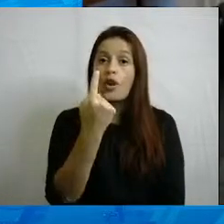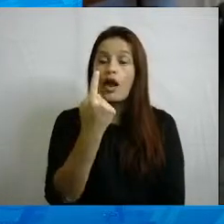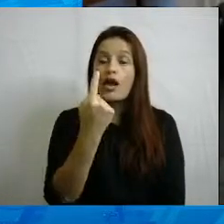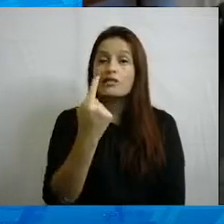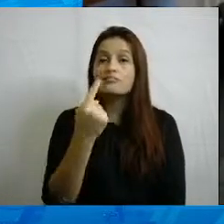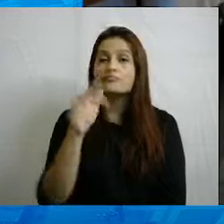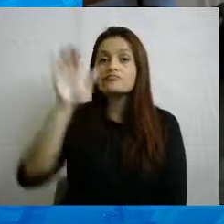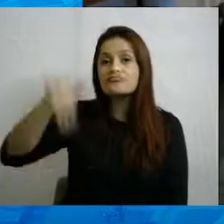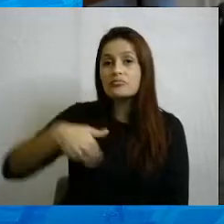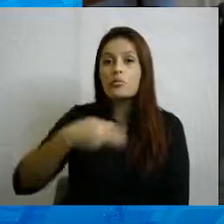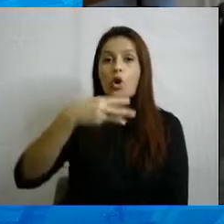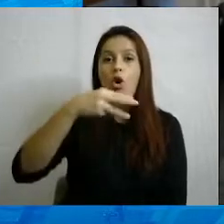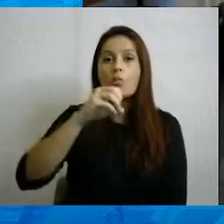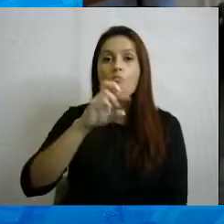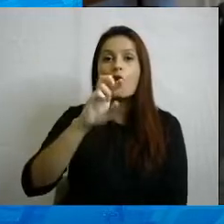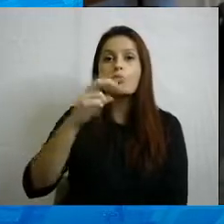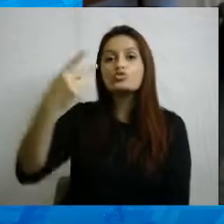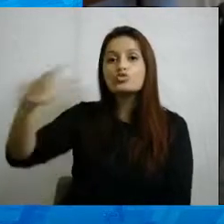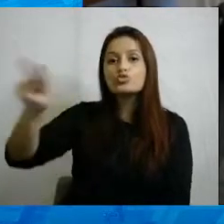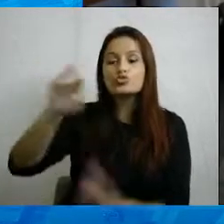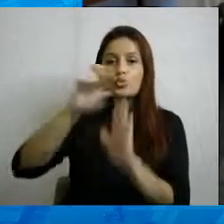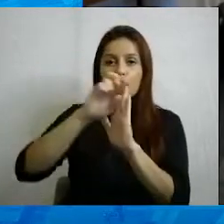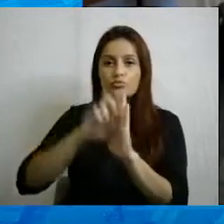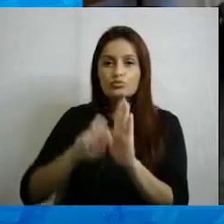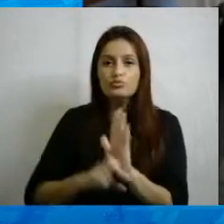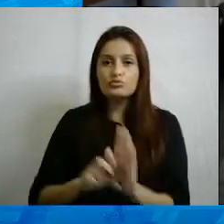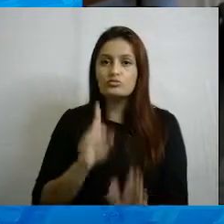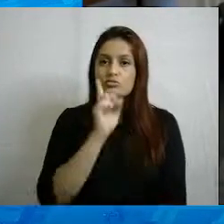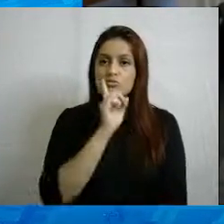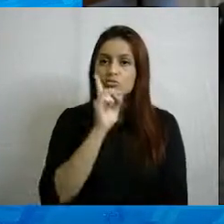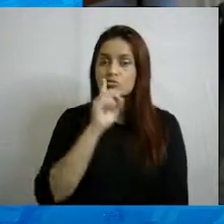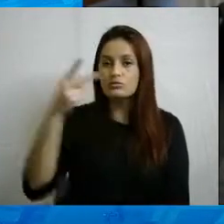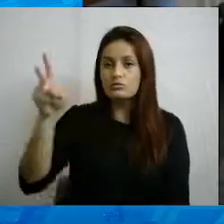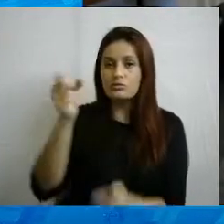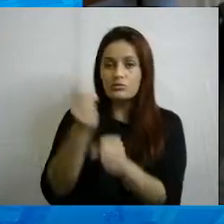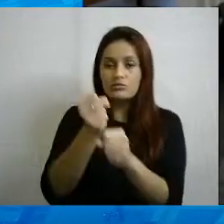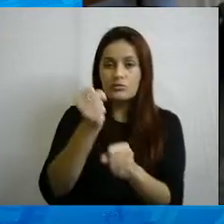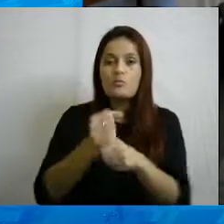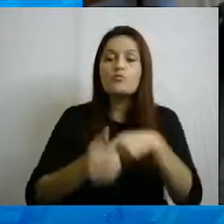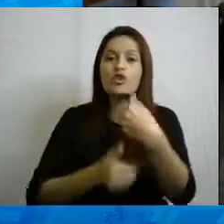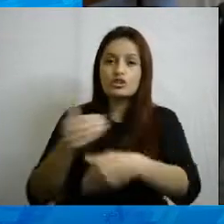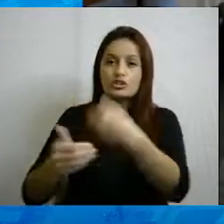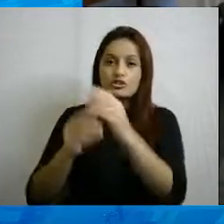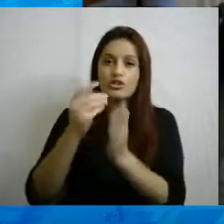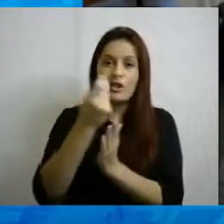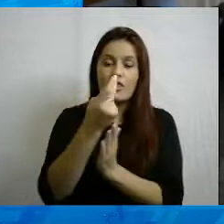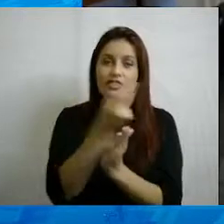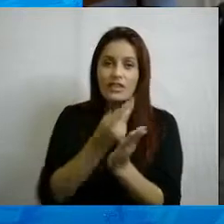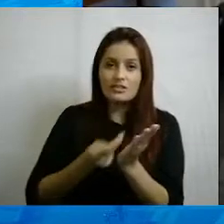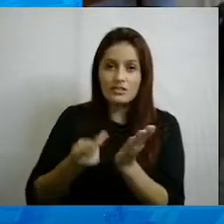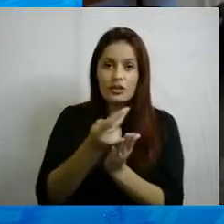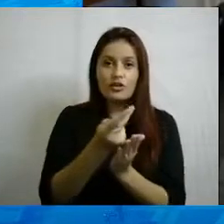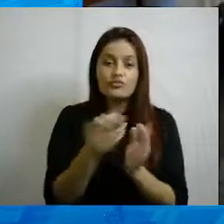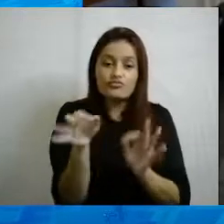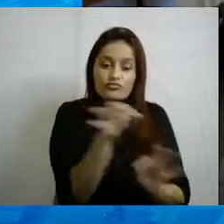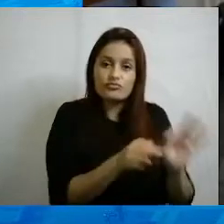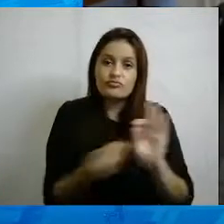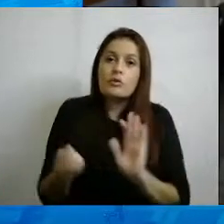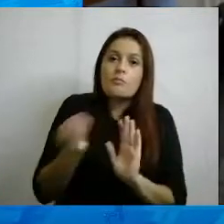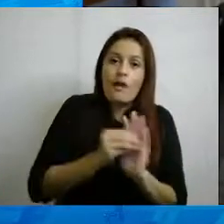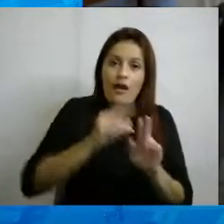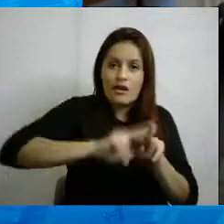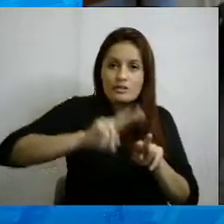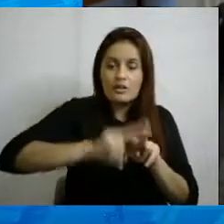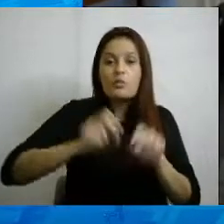MOP de los proyectos que están hoy día trabajando en proceso, en diseño y en ejecución, para que podamos hacer